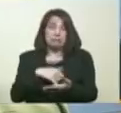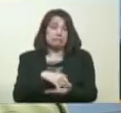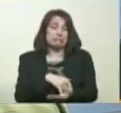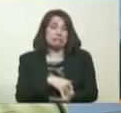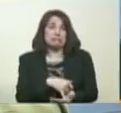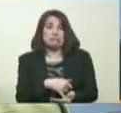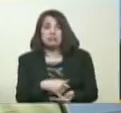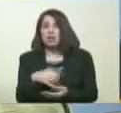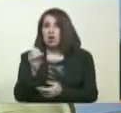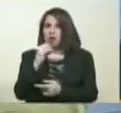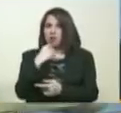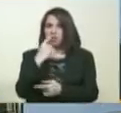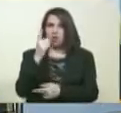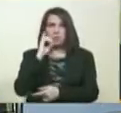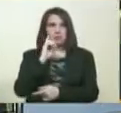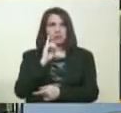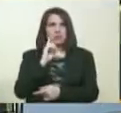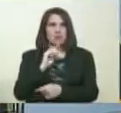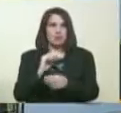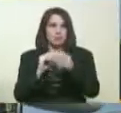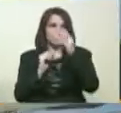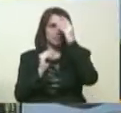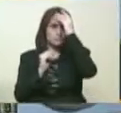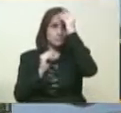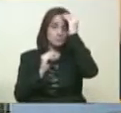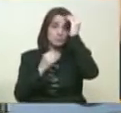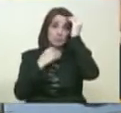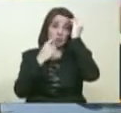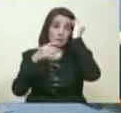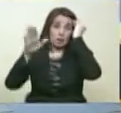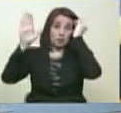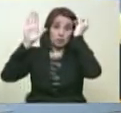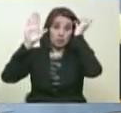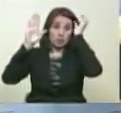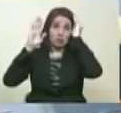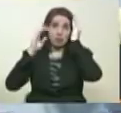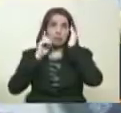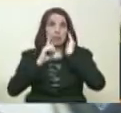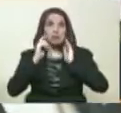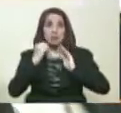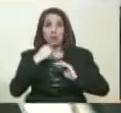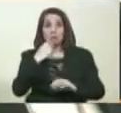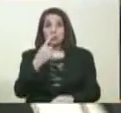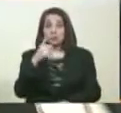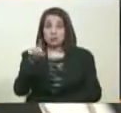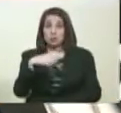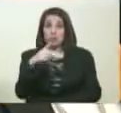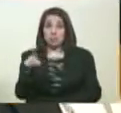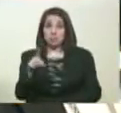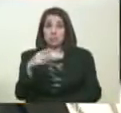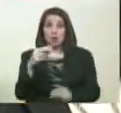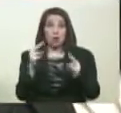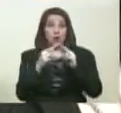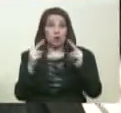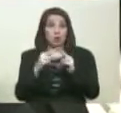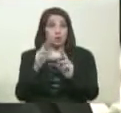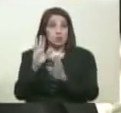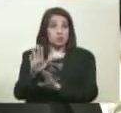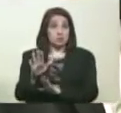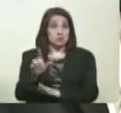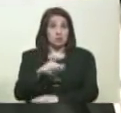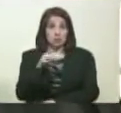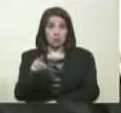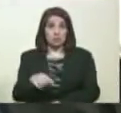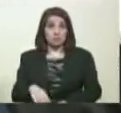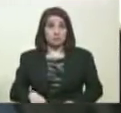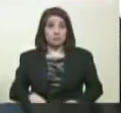O miento. Que levante la mano alguno de ustedes si yo estoy mintiendo ahorita. ¿Ustedes no conocen varios cuentos así?